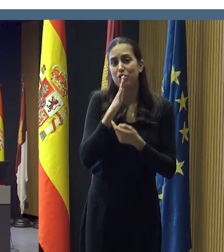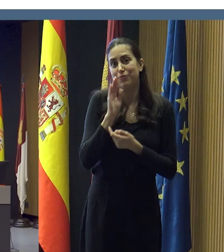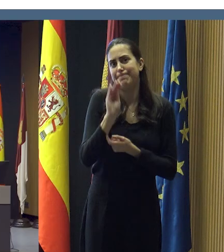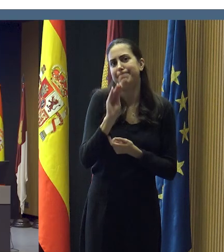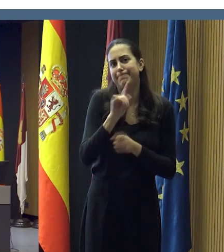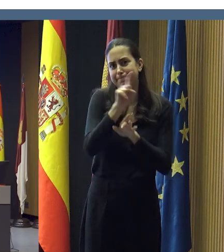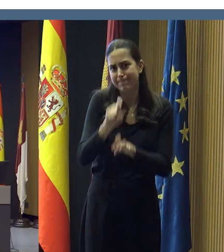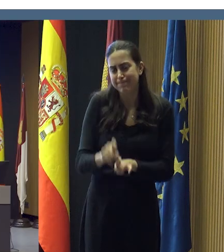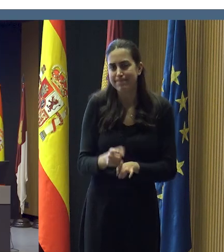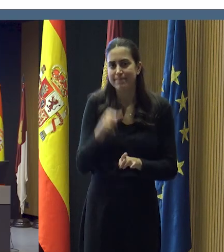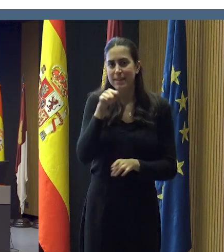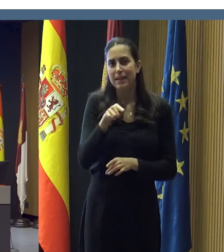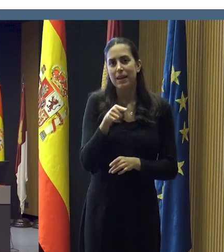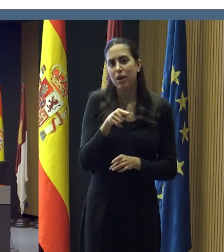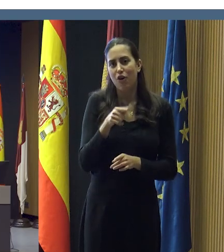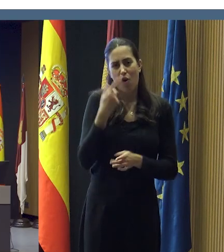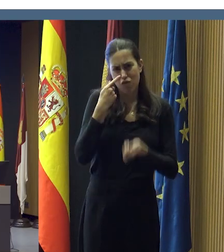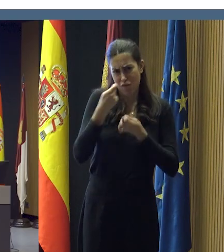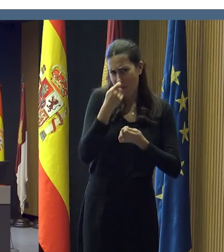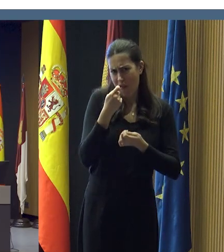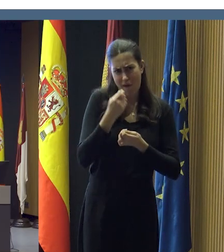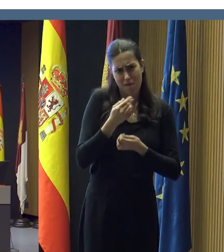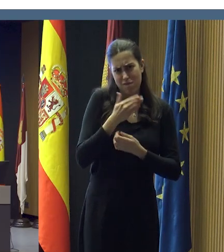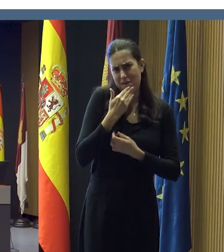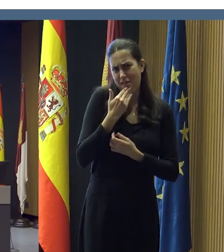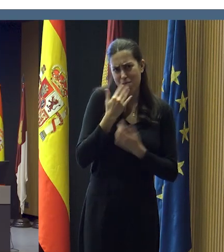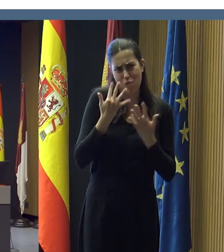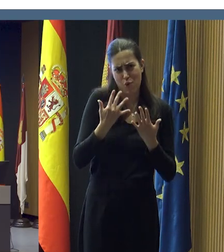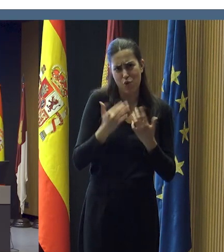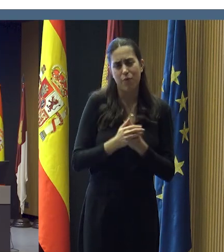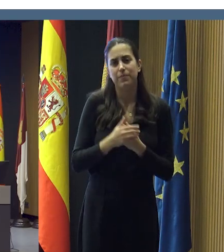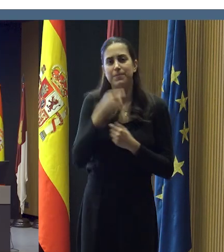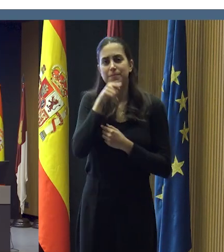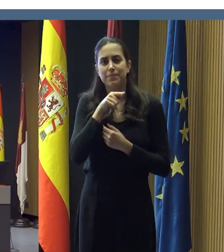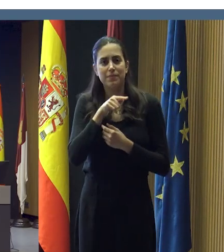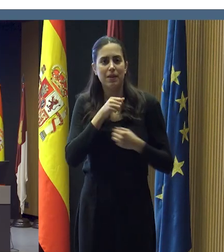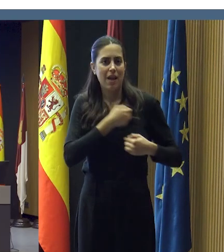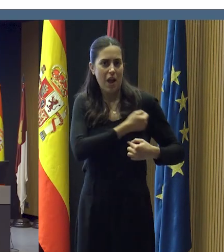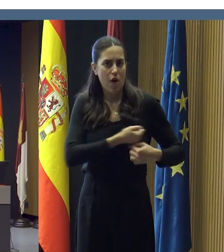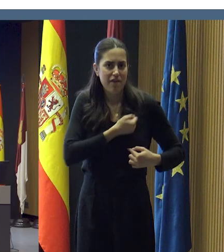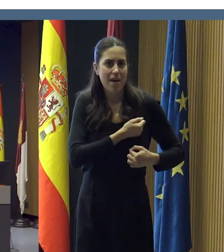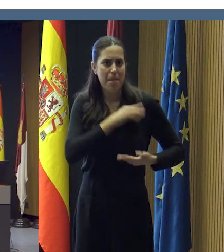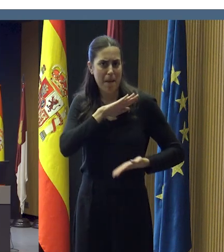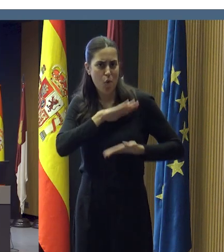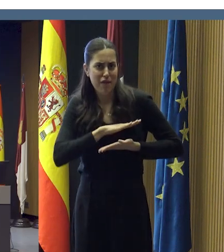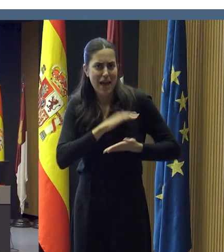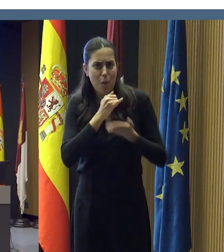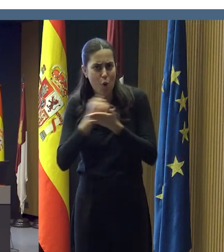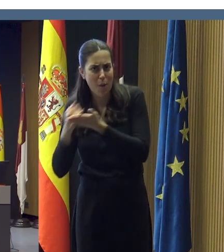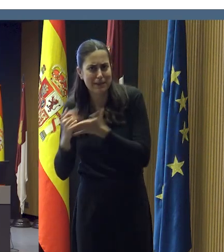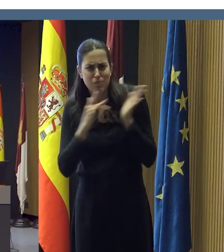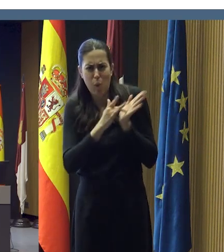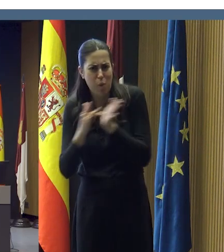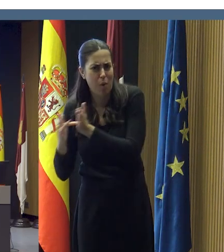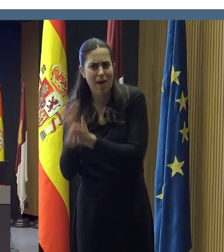familiares, estas pacientes están monitorizadas desde que son muy jóvenes. Entonces, a esas pacientes se les hace mamografía, sobre todo ecografía, desde edades muy